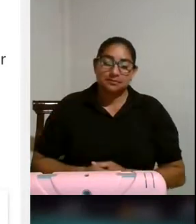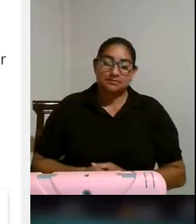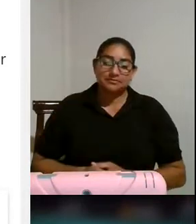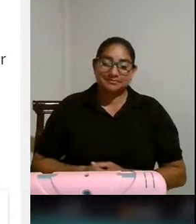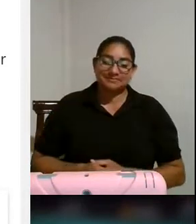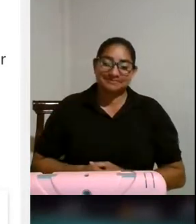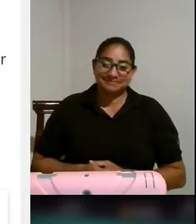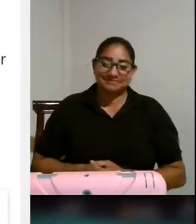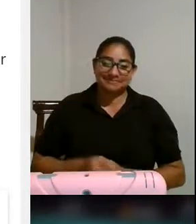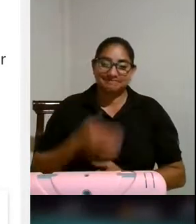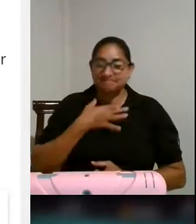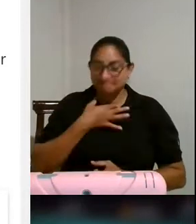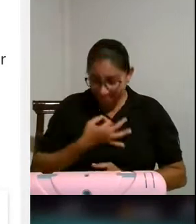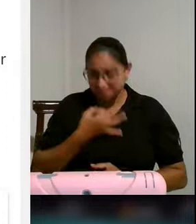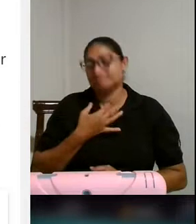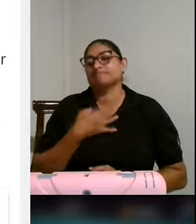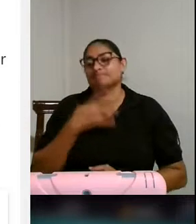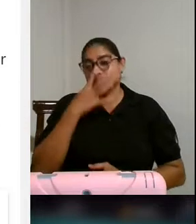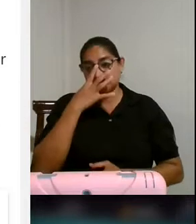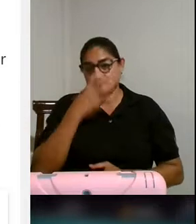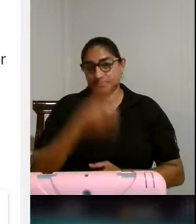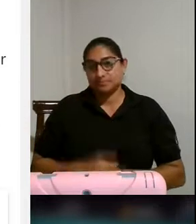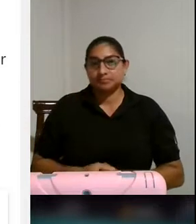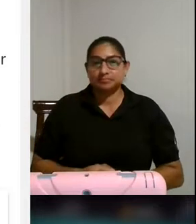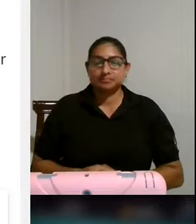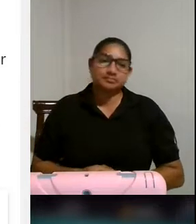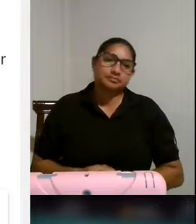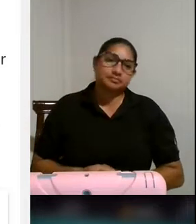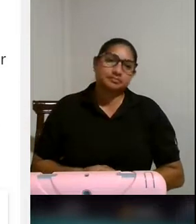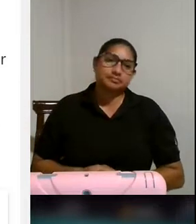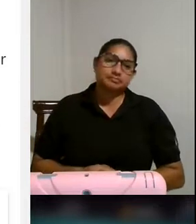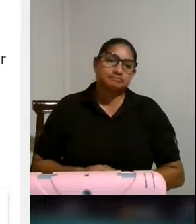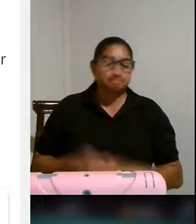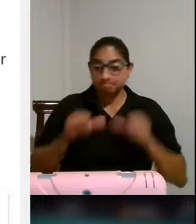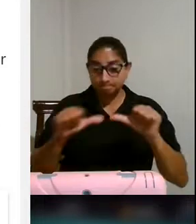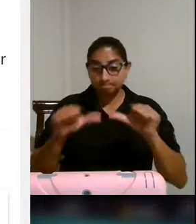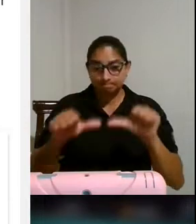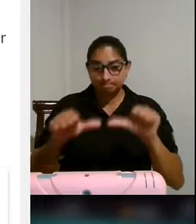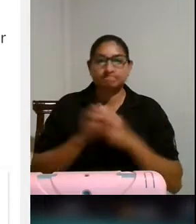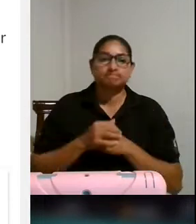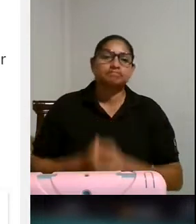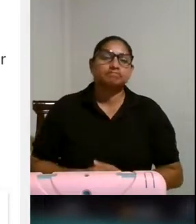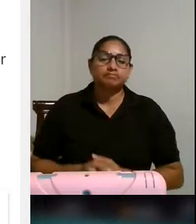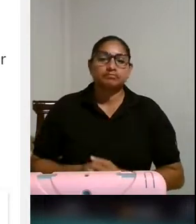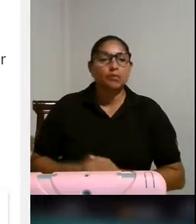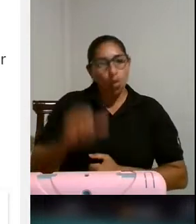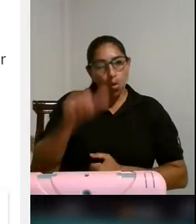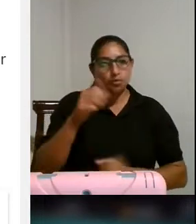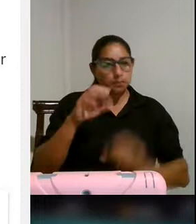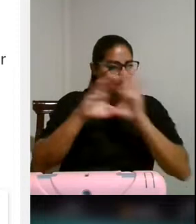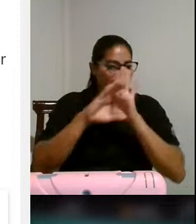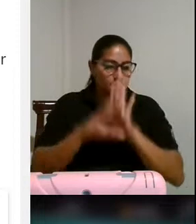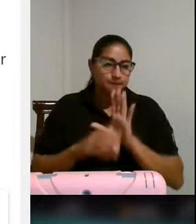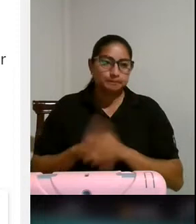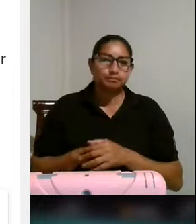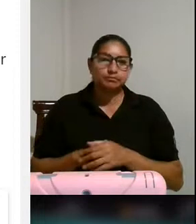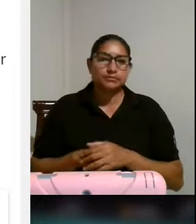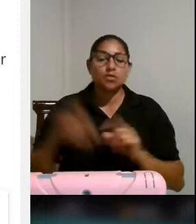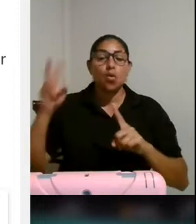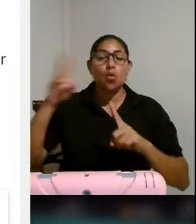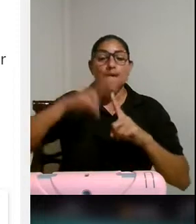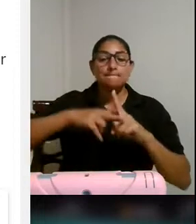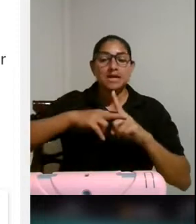con gusto. Ok, vamos a hacer este ejercicio. Este ejercicio es una aplicación